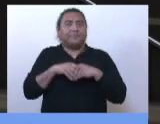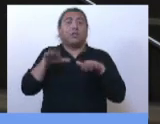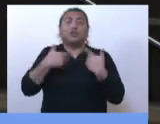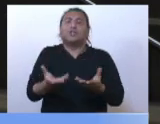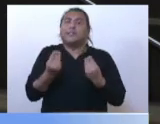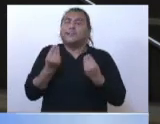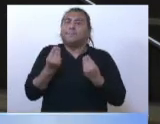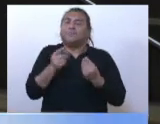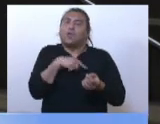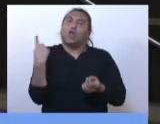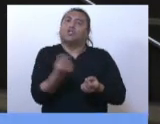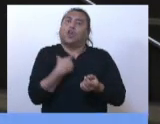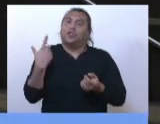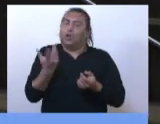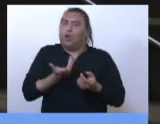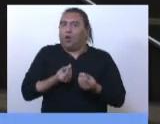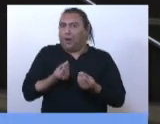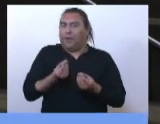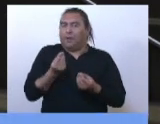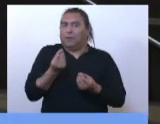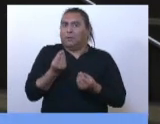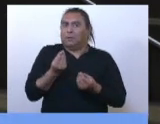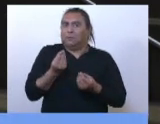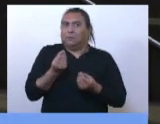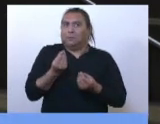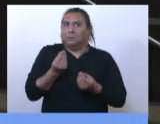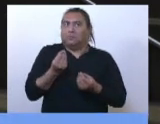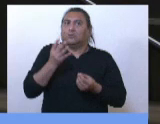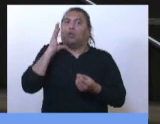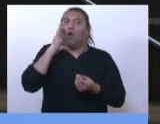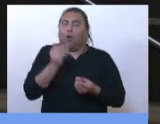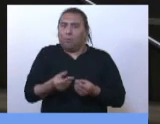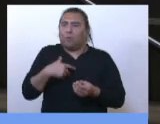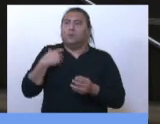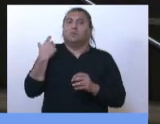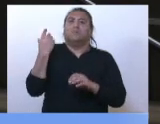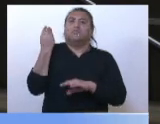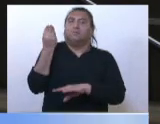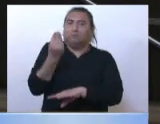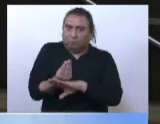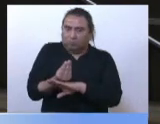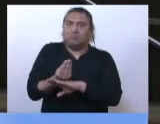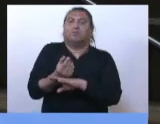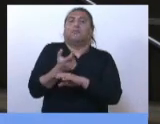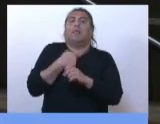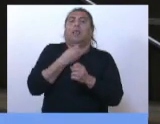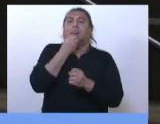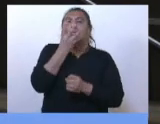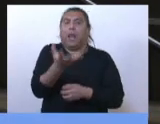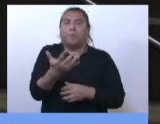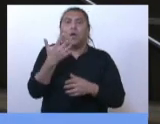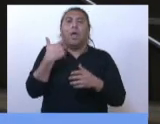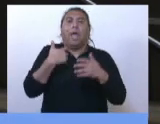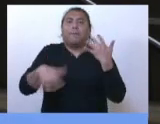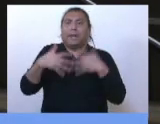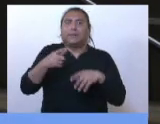nosotros obviamente llegamos declaramos la emergencia y después de la otra emergencia que la emergencia de la